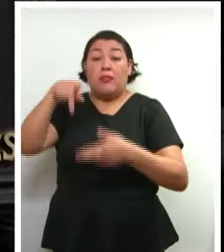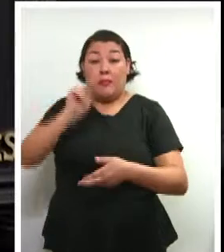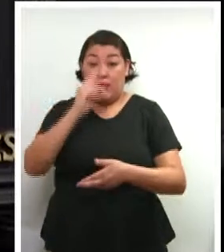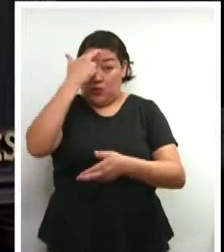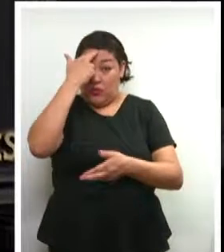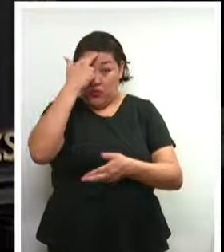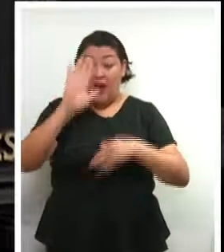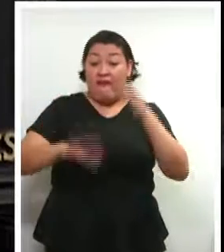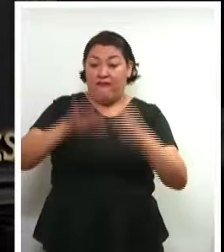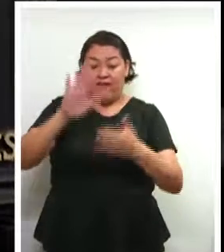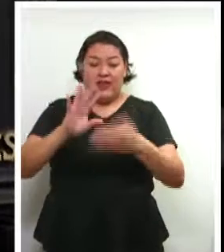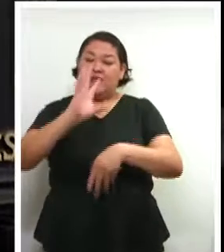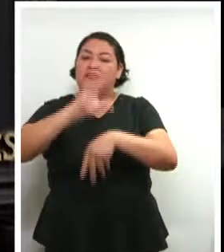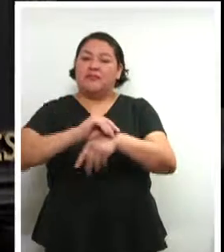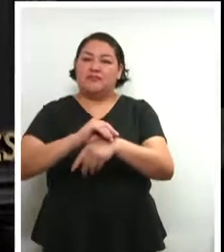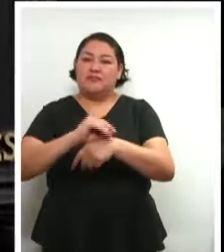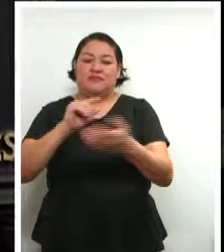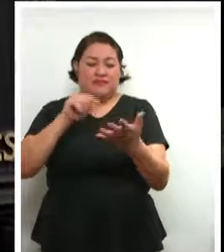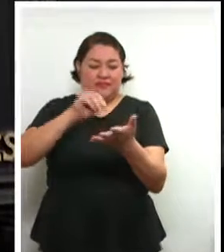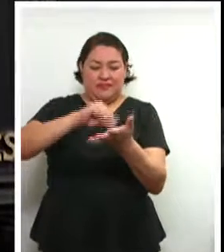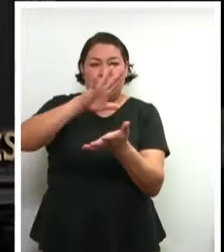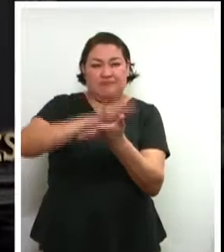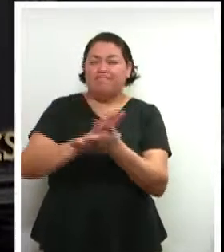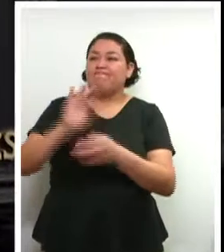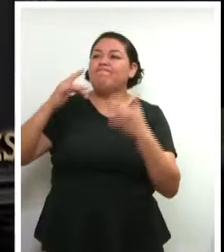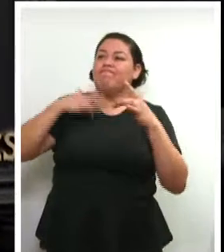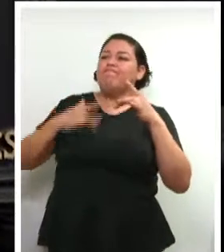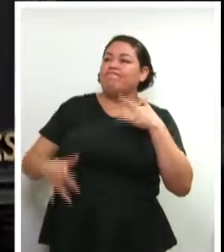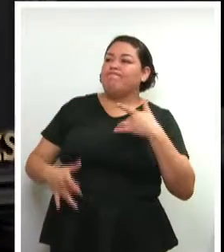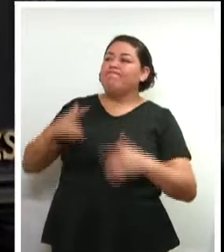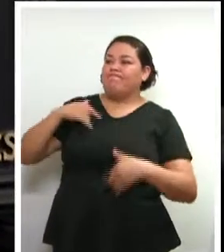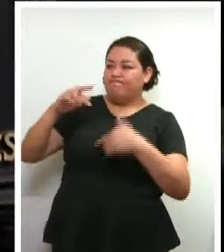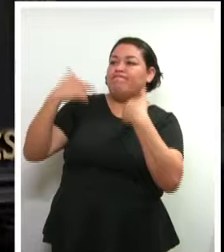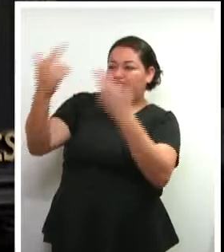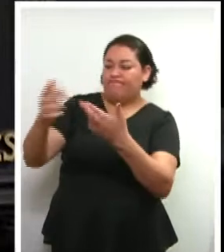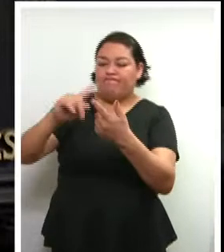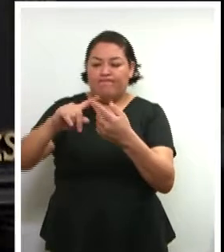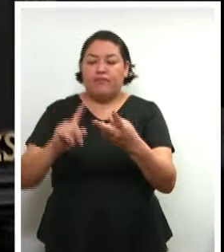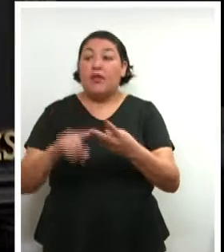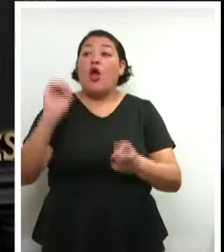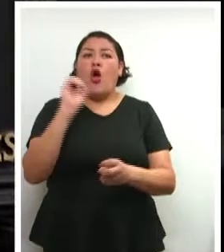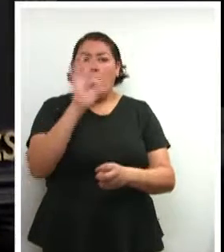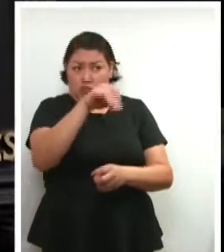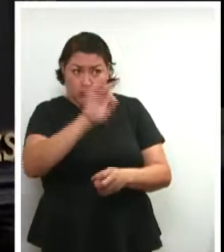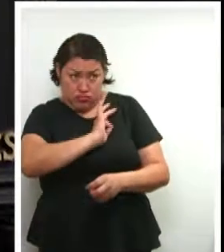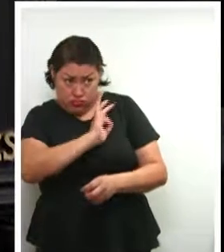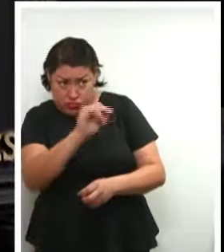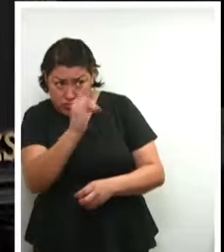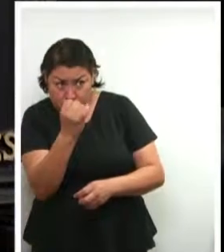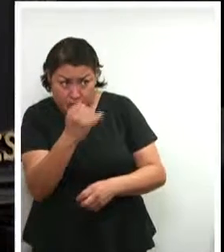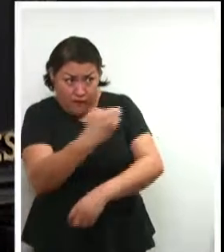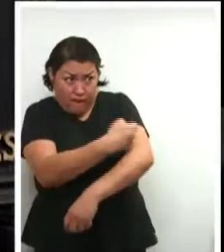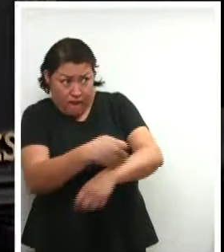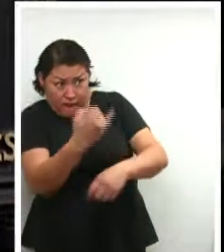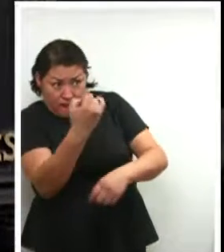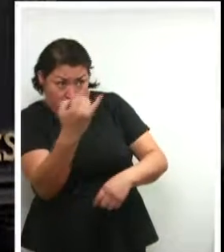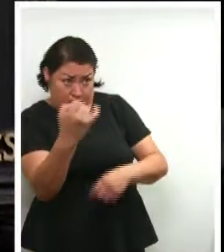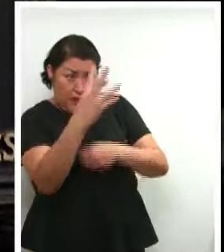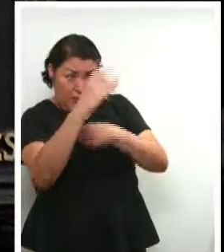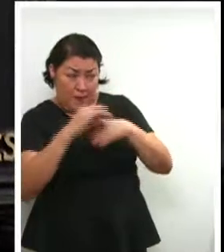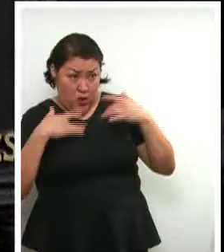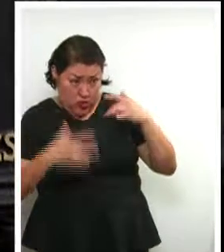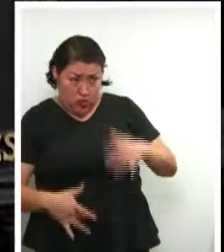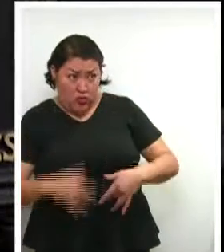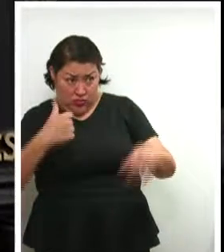expreso, el sistema de consentimiento indirecto o presunto, sistema de consentimiento presunto con oposición de los parientes, sistema